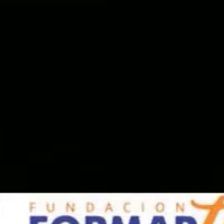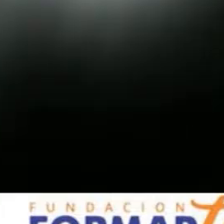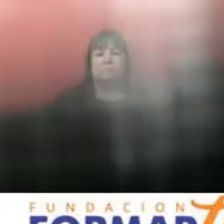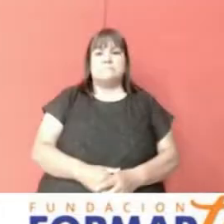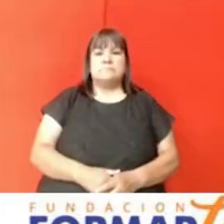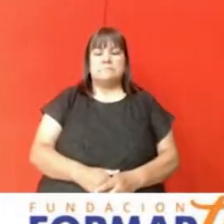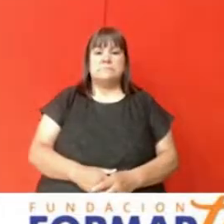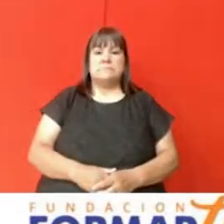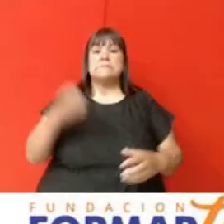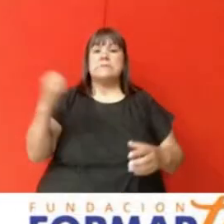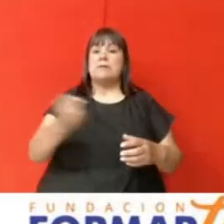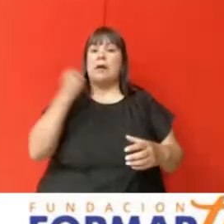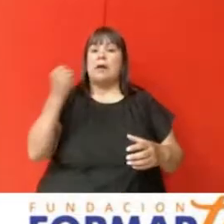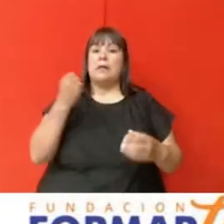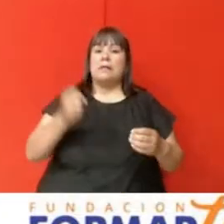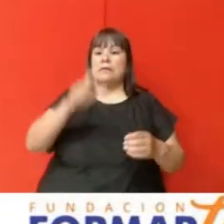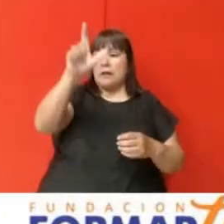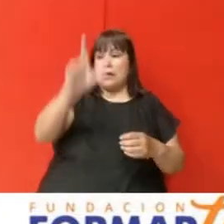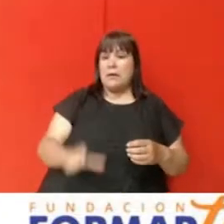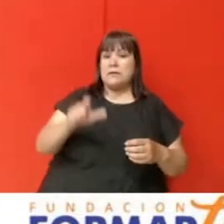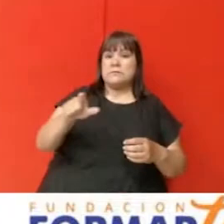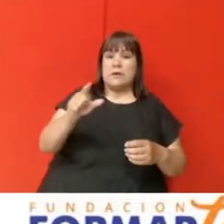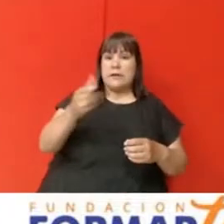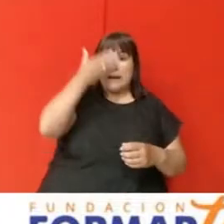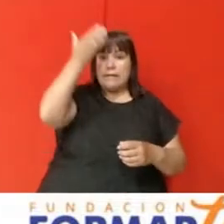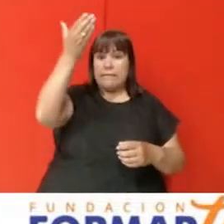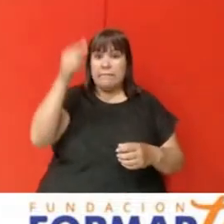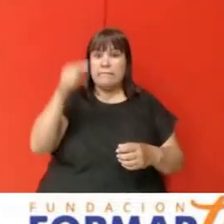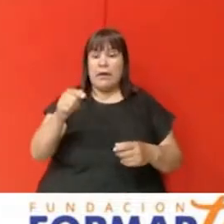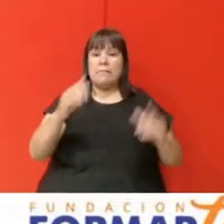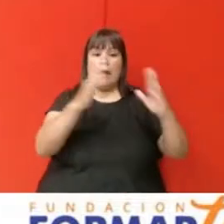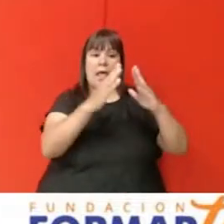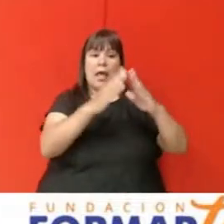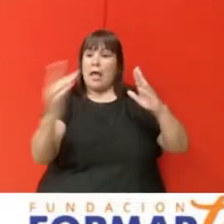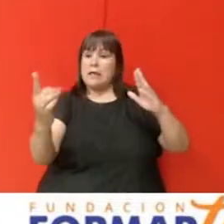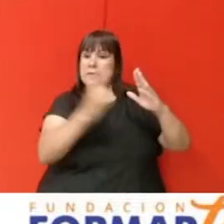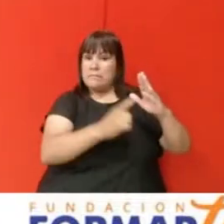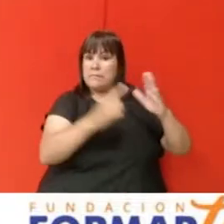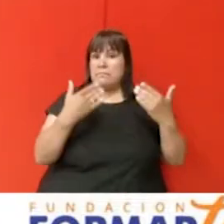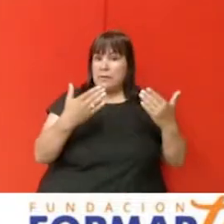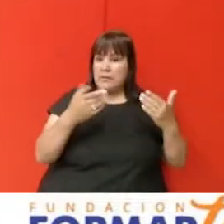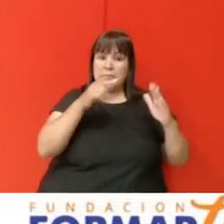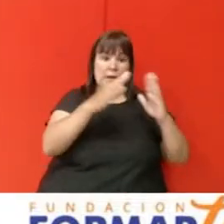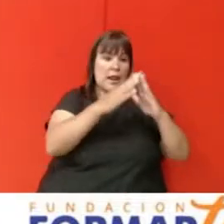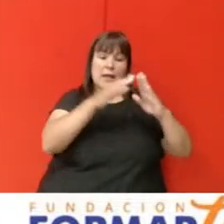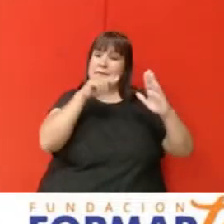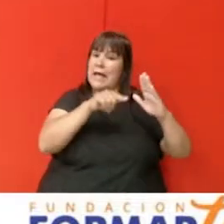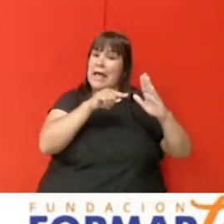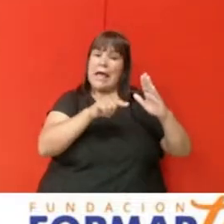familiar y a la comunidad. Esto es muy importante, que el paciente vuelva al domicilio, es donde desea estar.